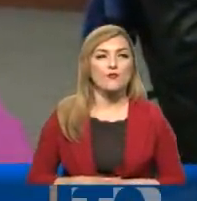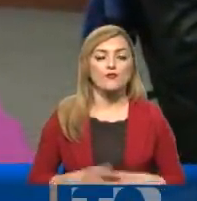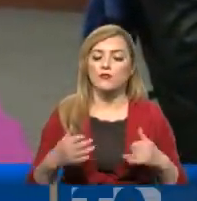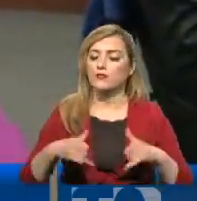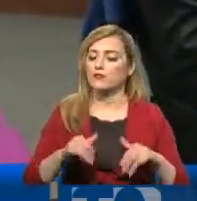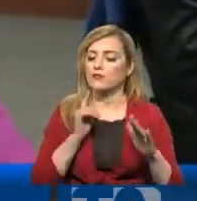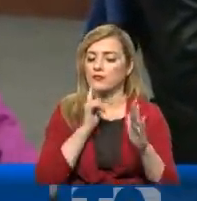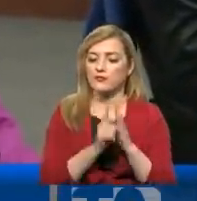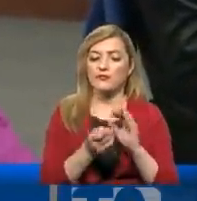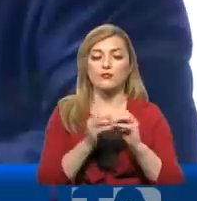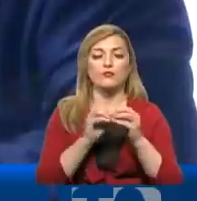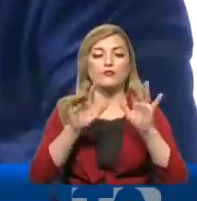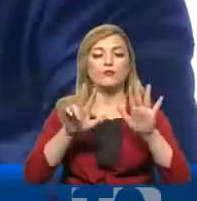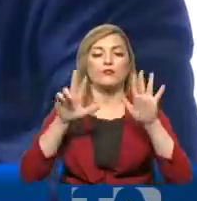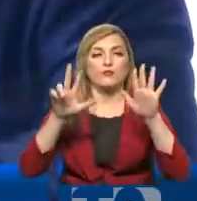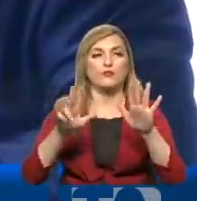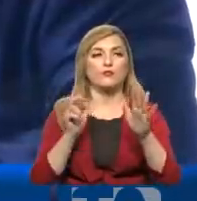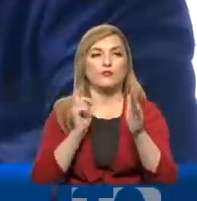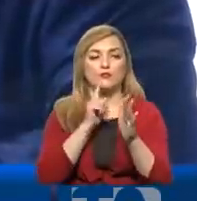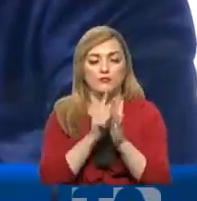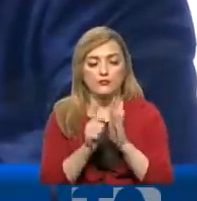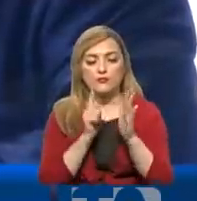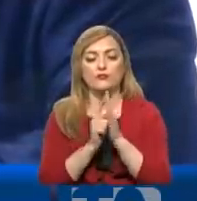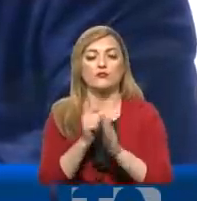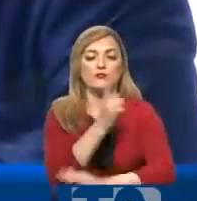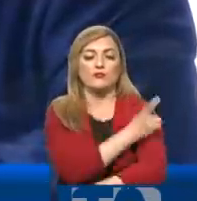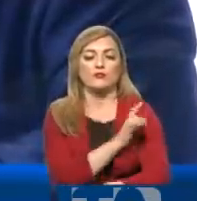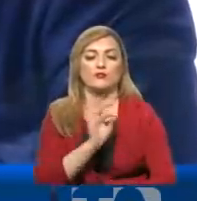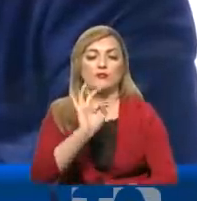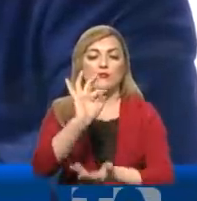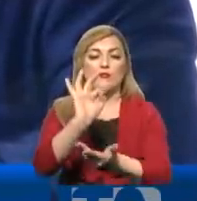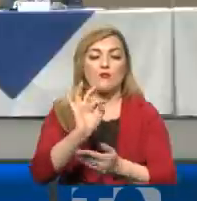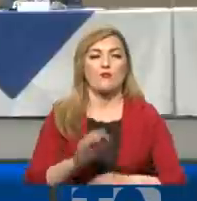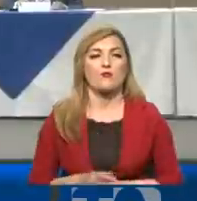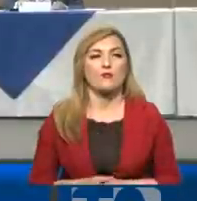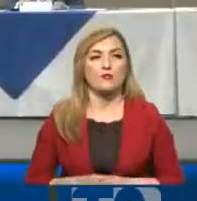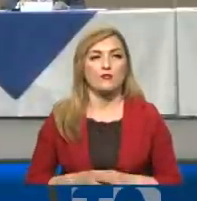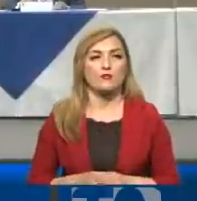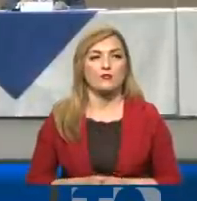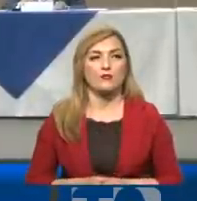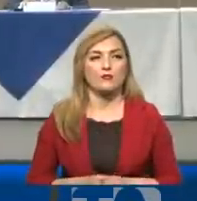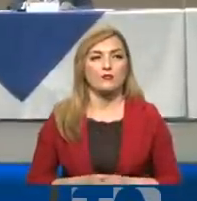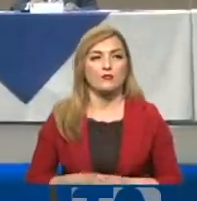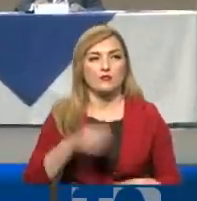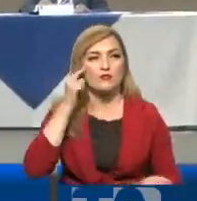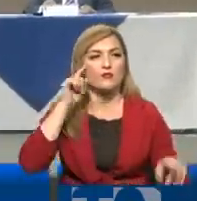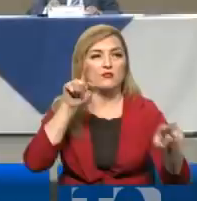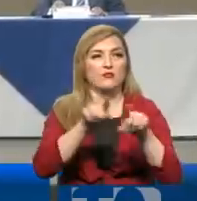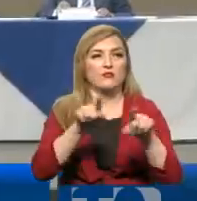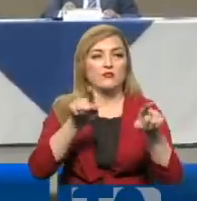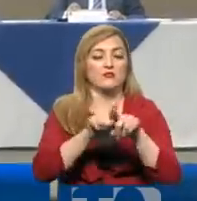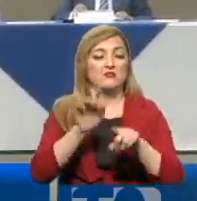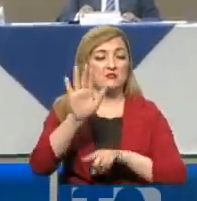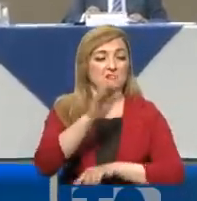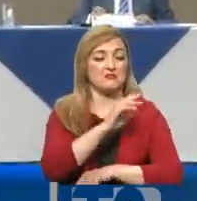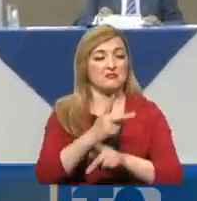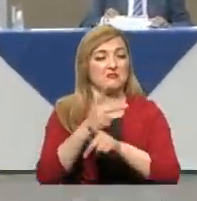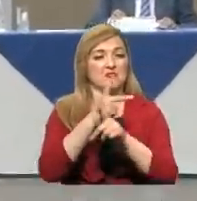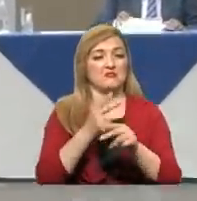de Pachakutik, en la audiencia estuvo presente su delegada. Sin embargo, dejó el lugar por inconformidad con las acciones del